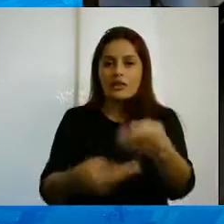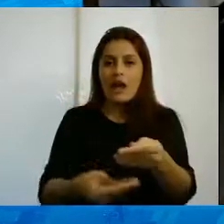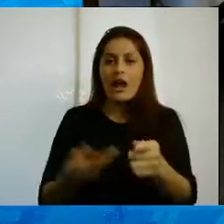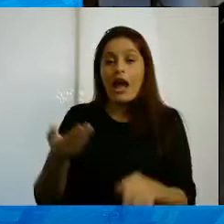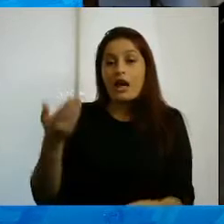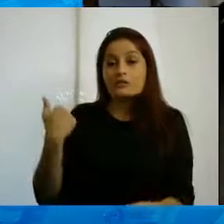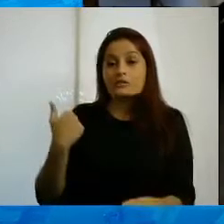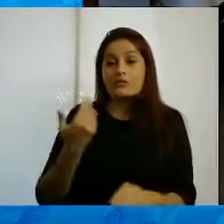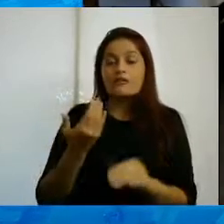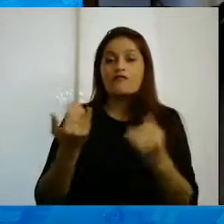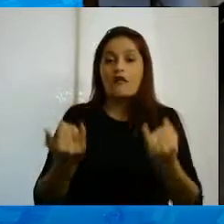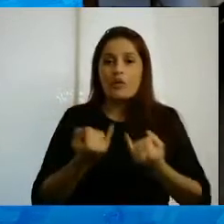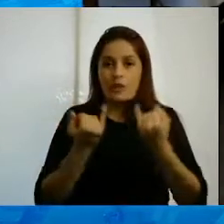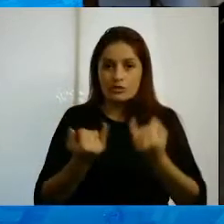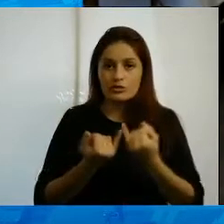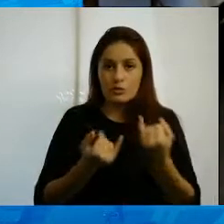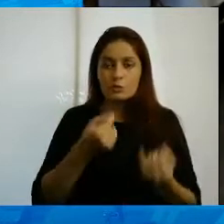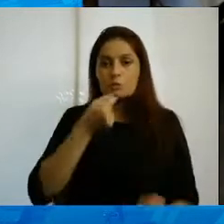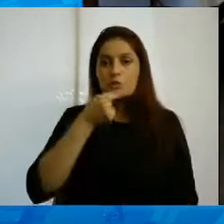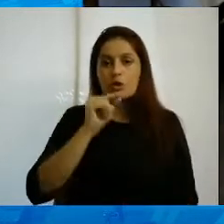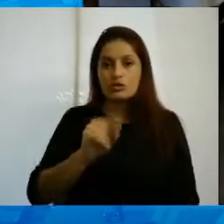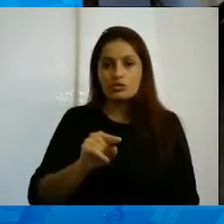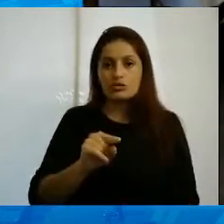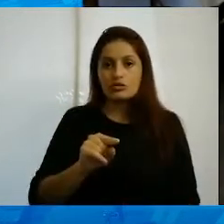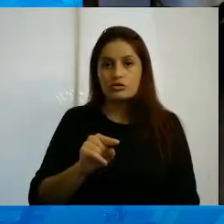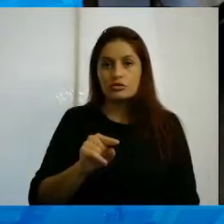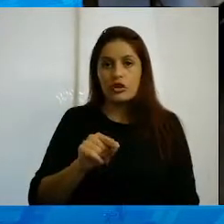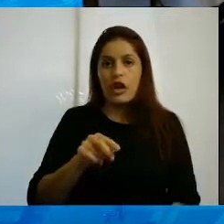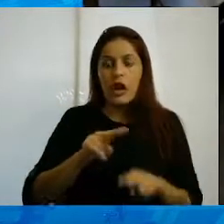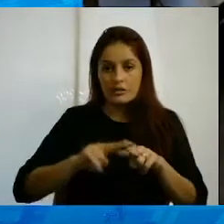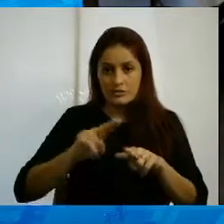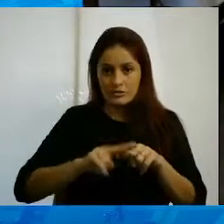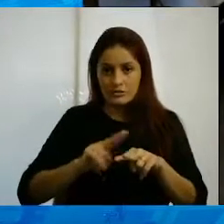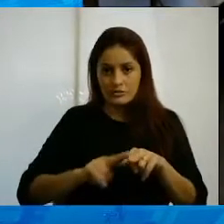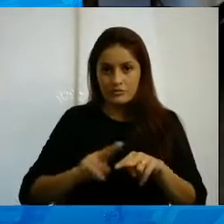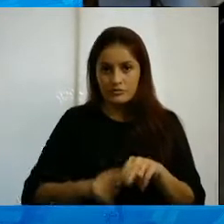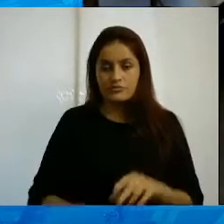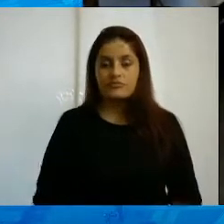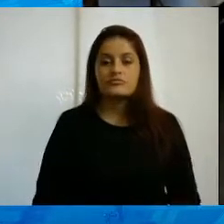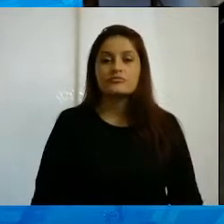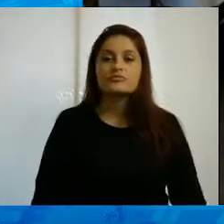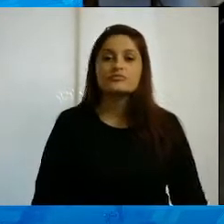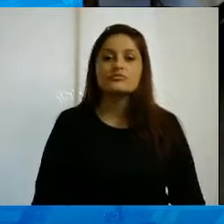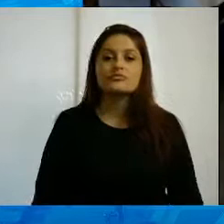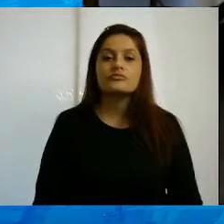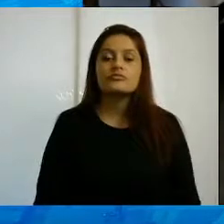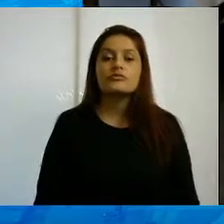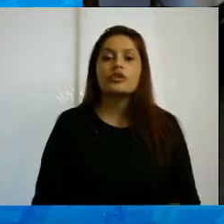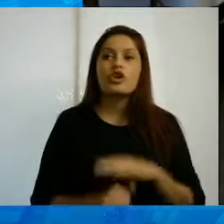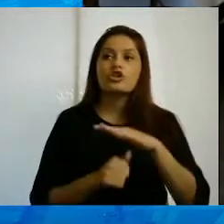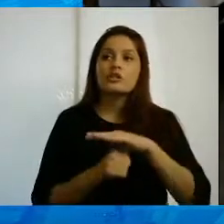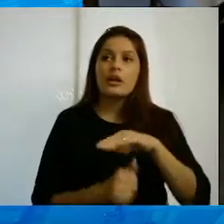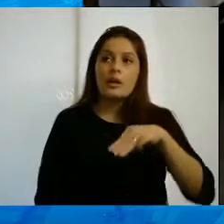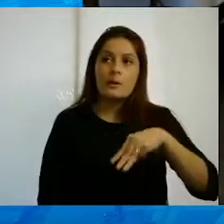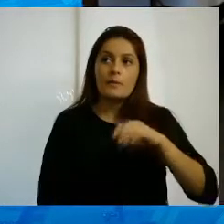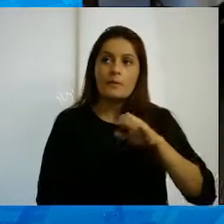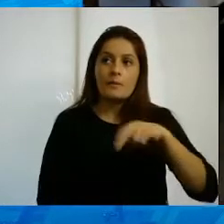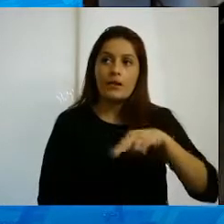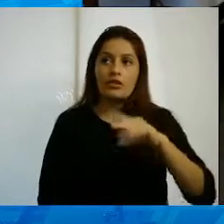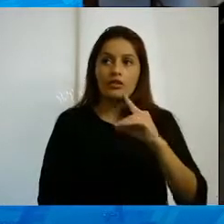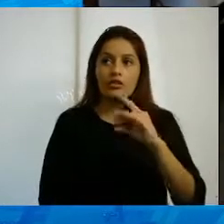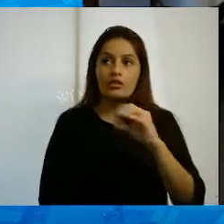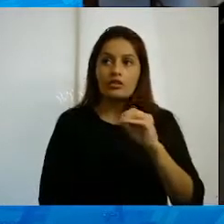hasta ahora y las siguientes solicitudes que se van a ir incorporando. Concejal Mendoza.